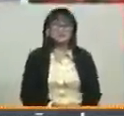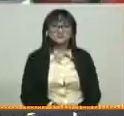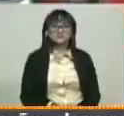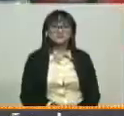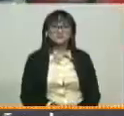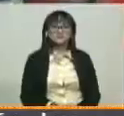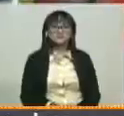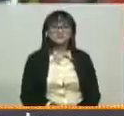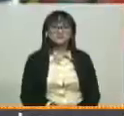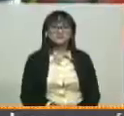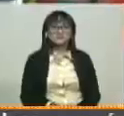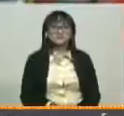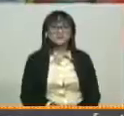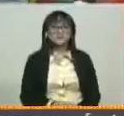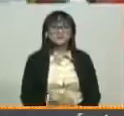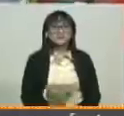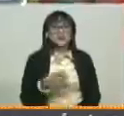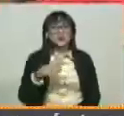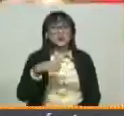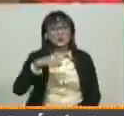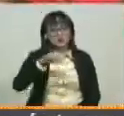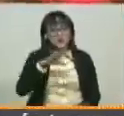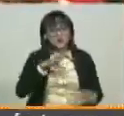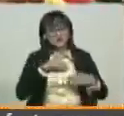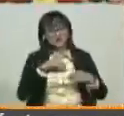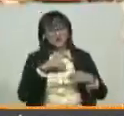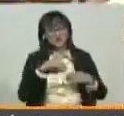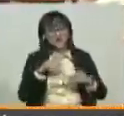Ustedes se le van a dejar quitar el carné de la patria.